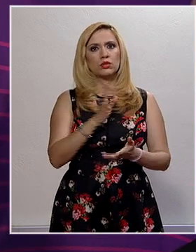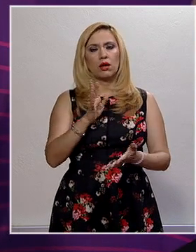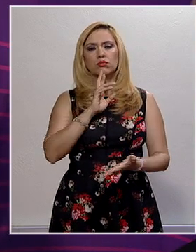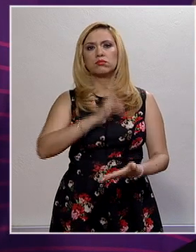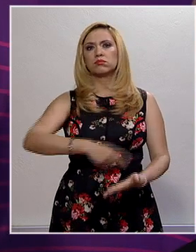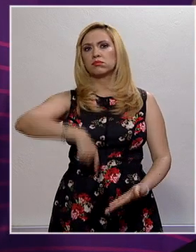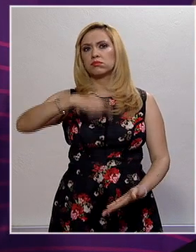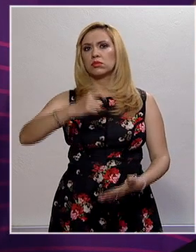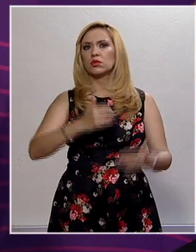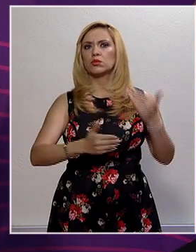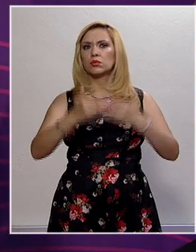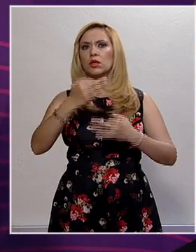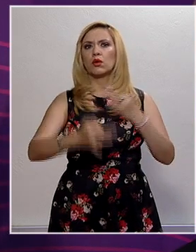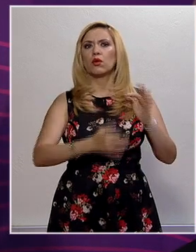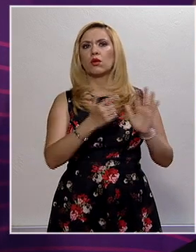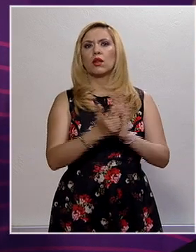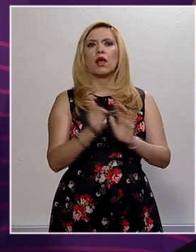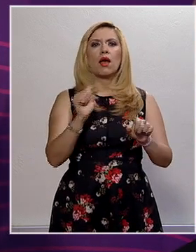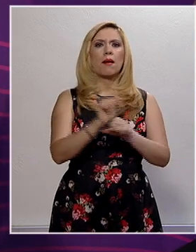el amparo en revisión